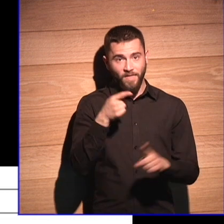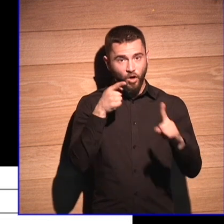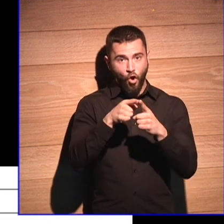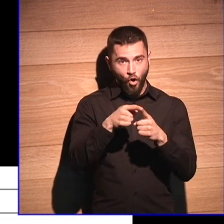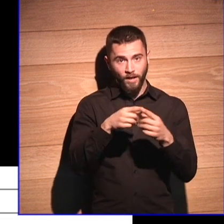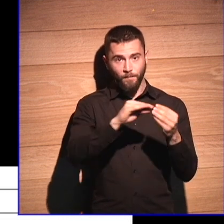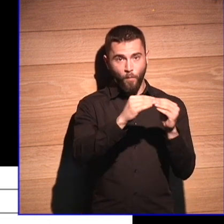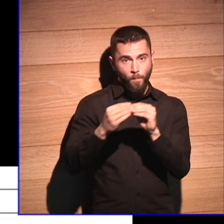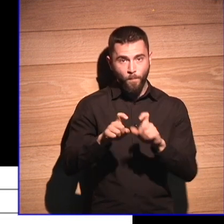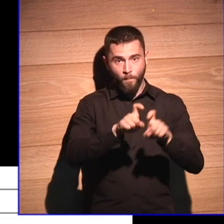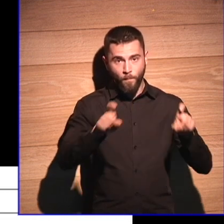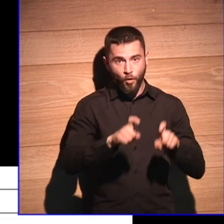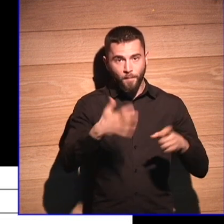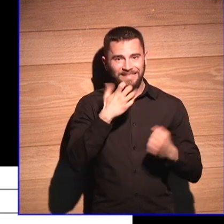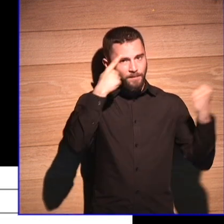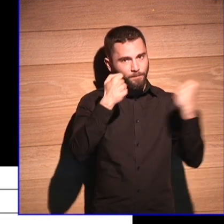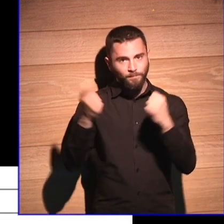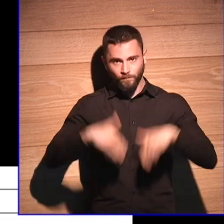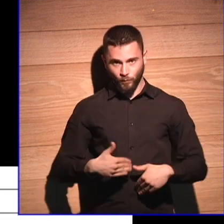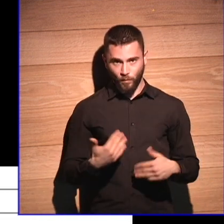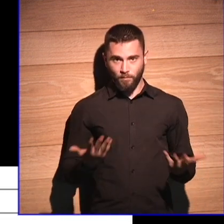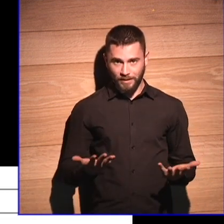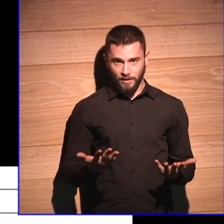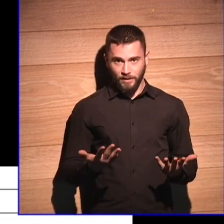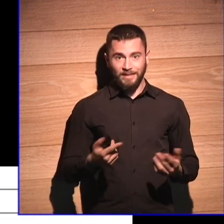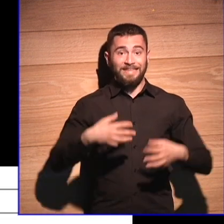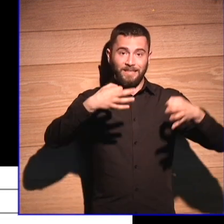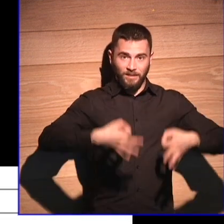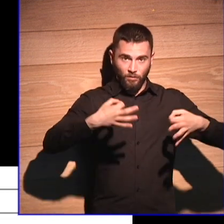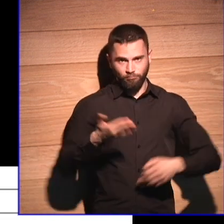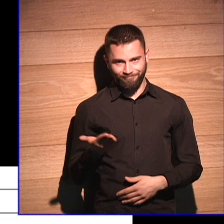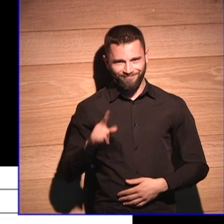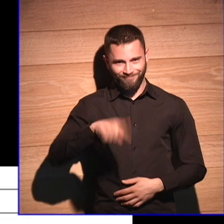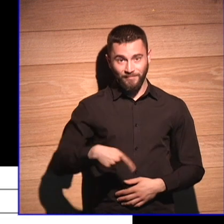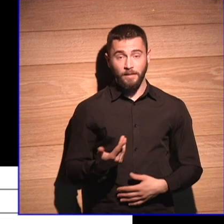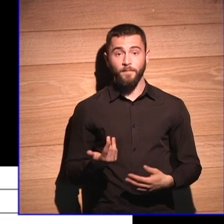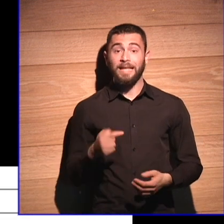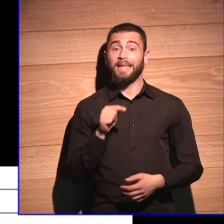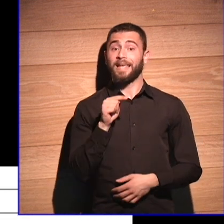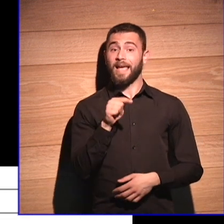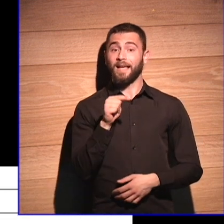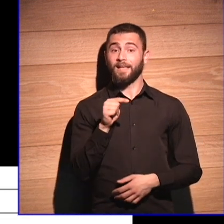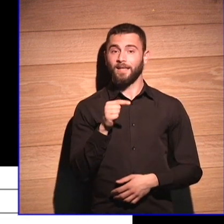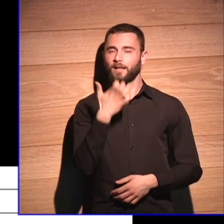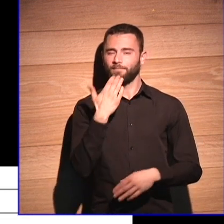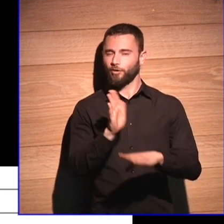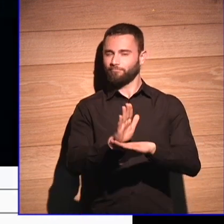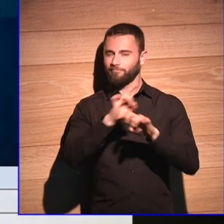por personas que no sean expertas. Y también que sean muy seguros. Y aquí se ejemplificará